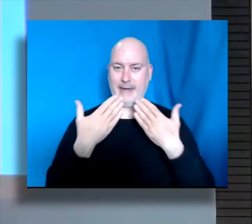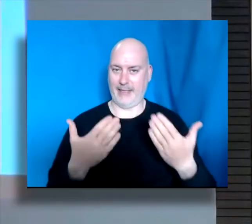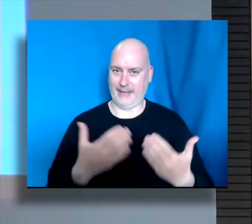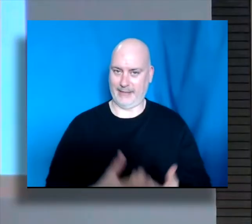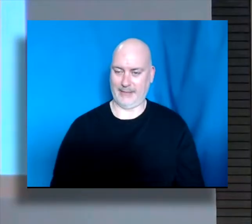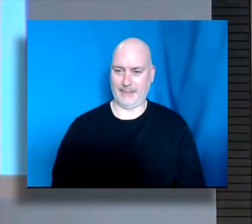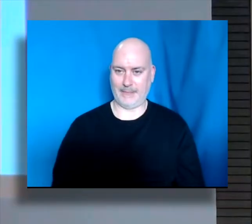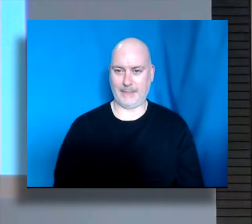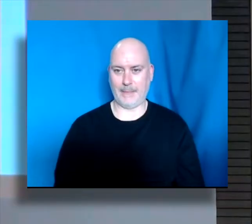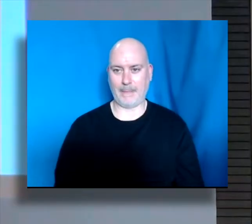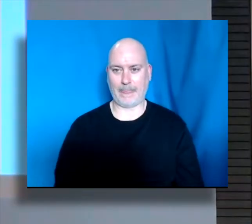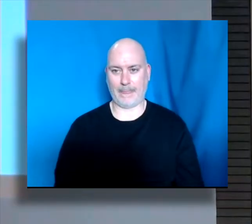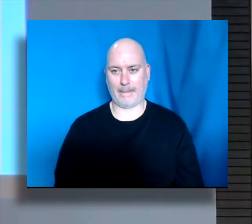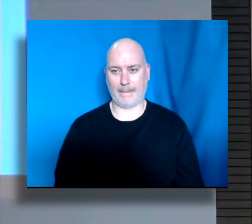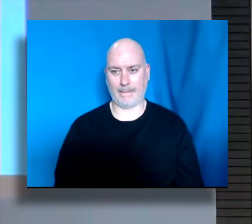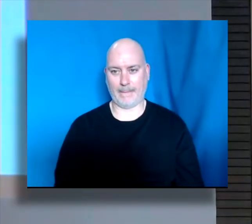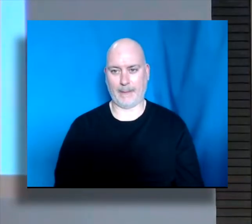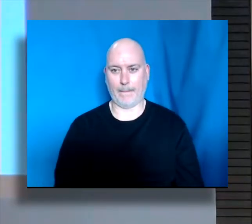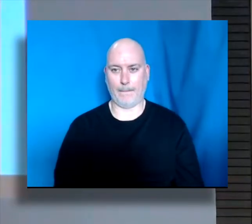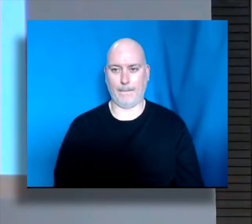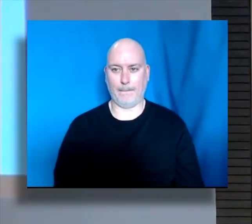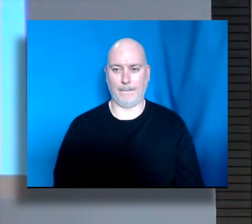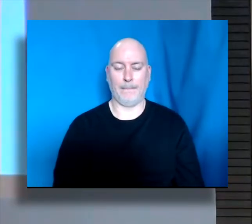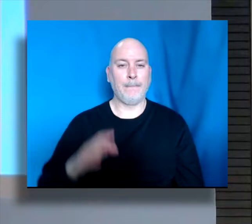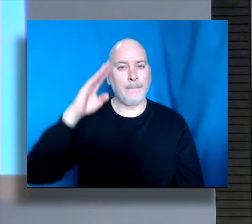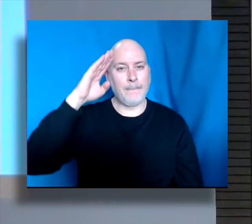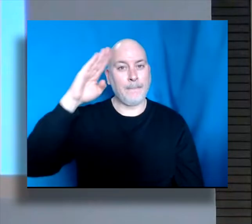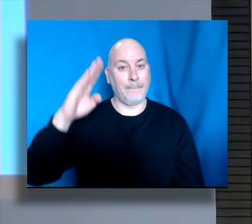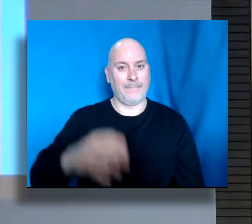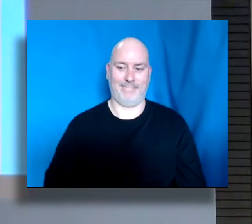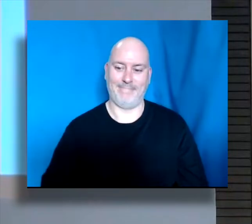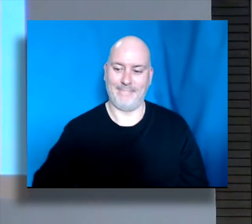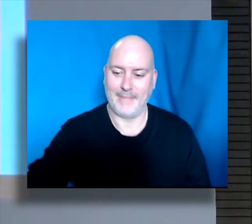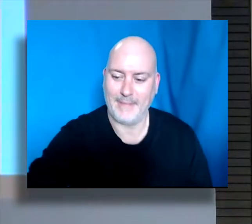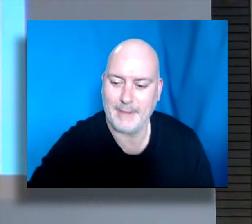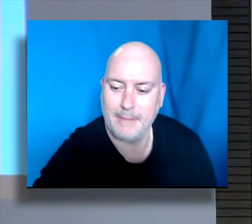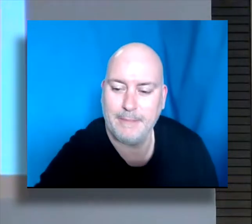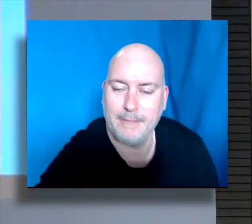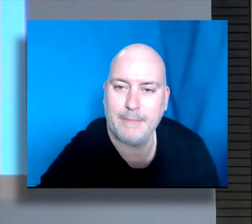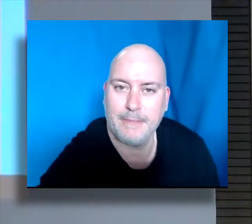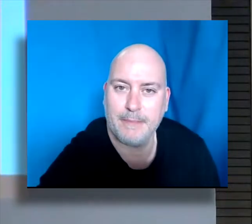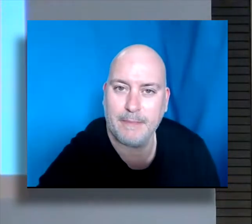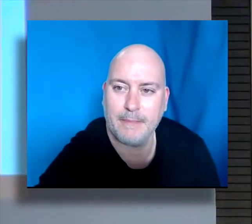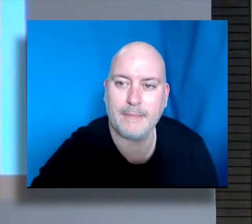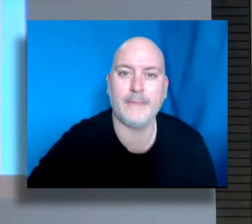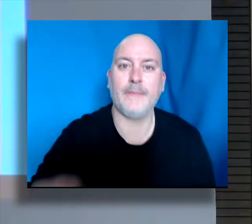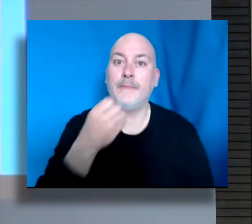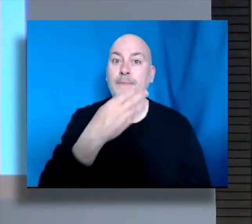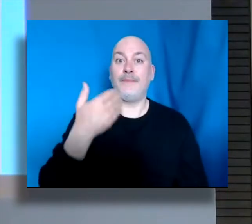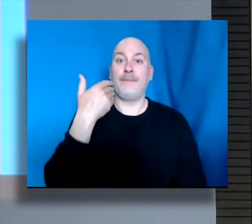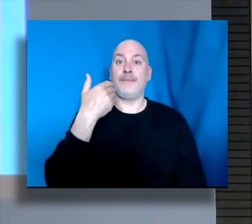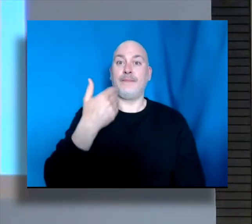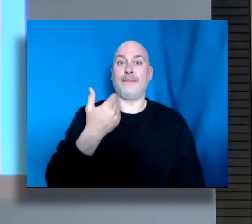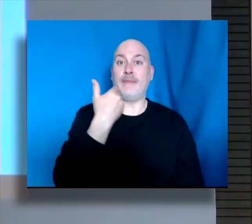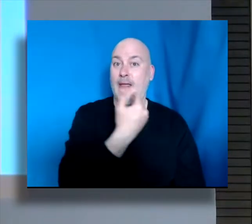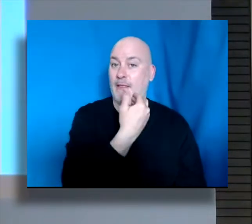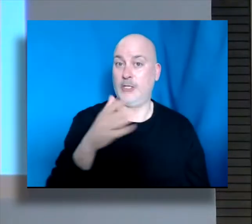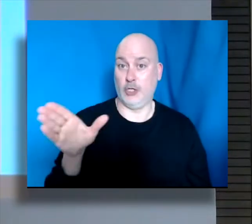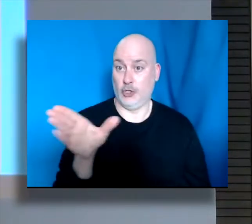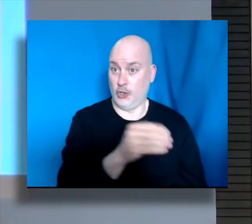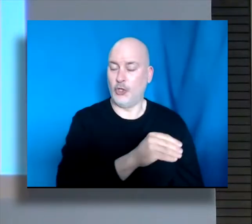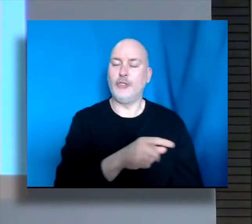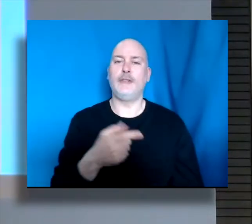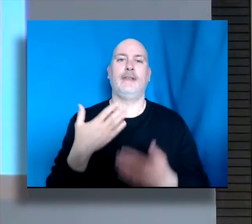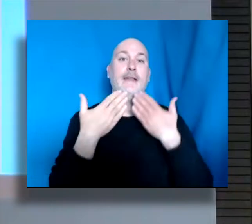Buenas tardes a todos y gracias por asistir a este webinar. Como comentaba Arián, entre